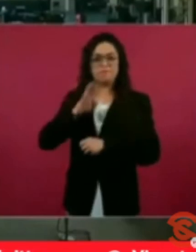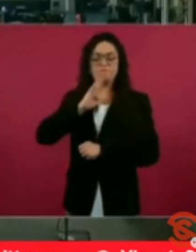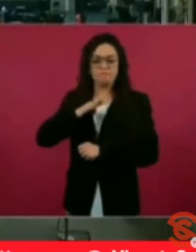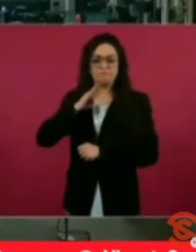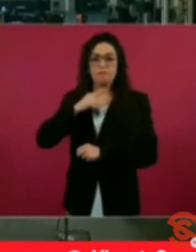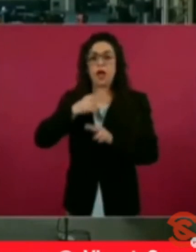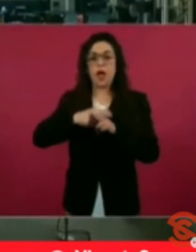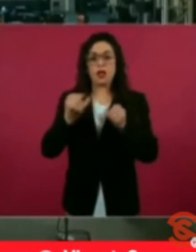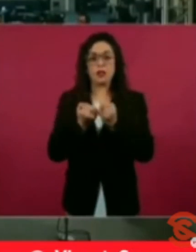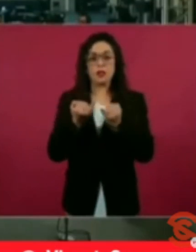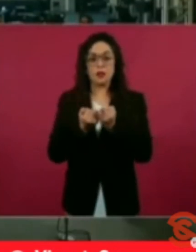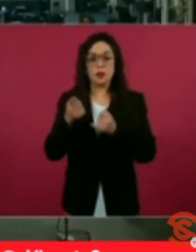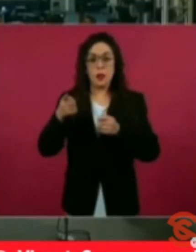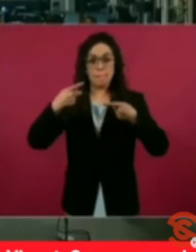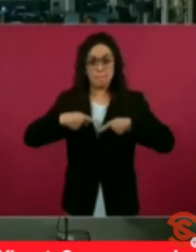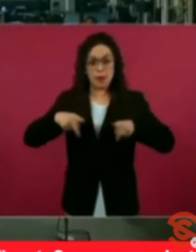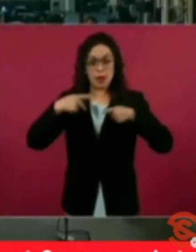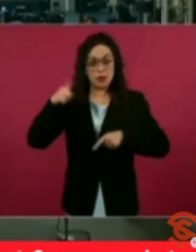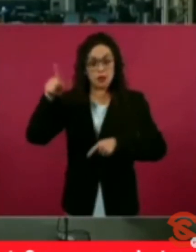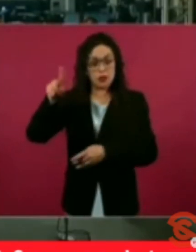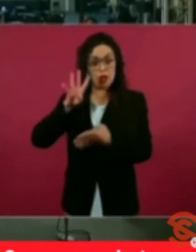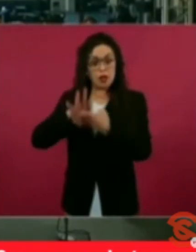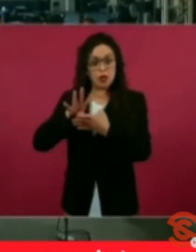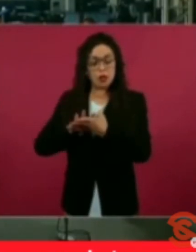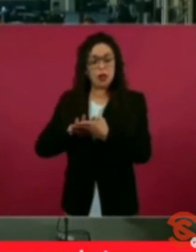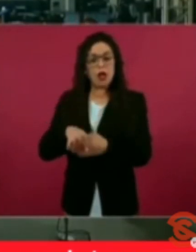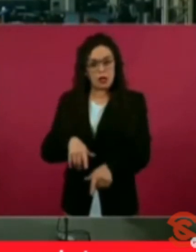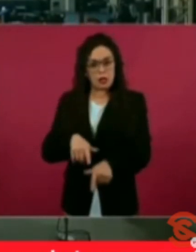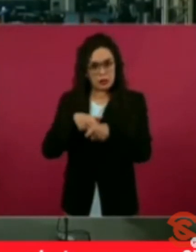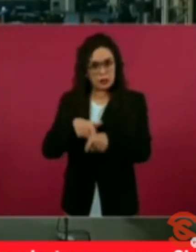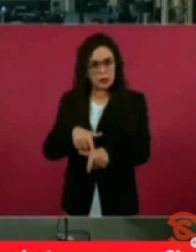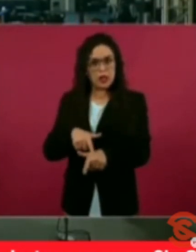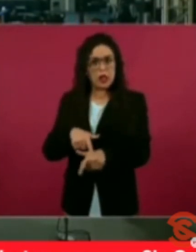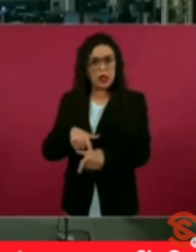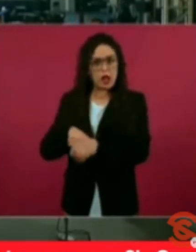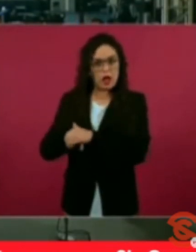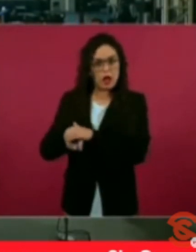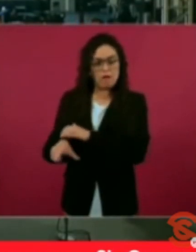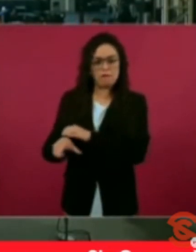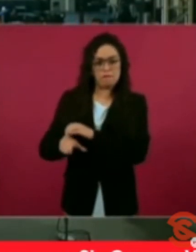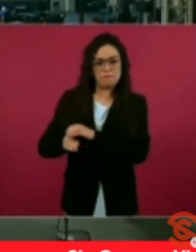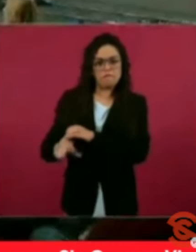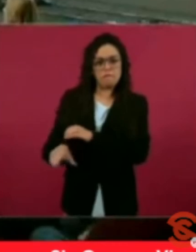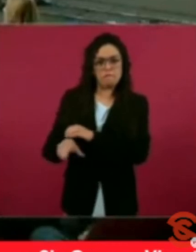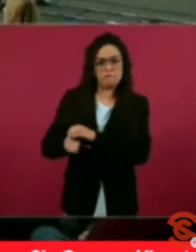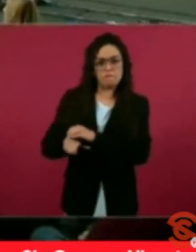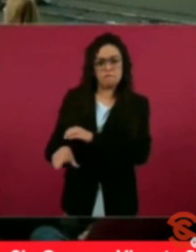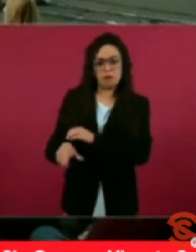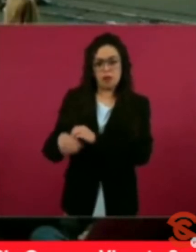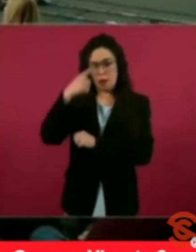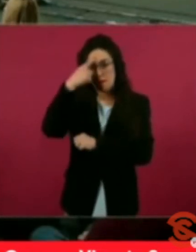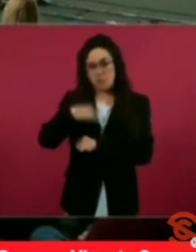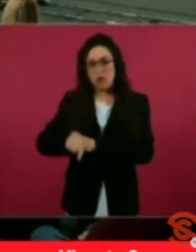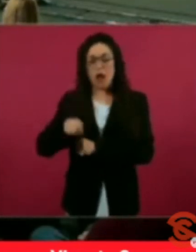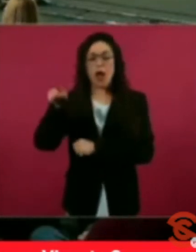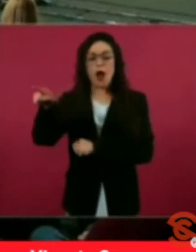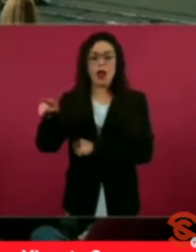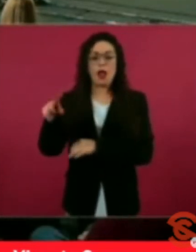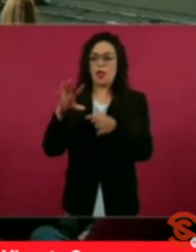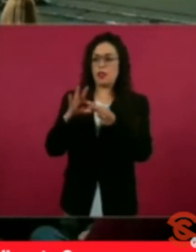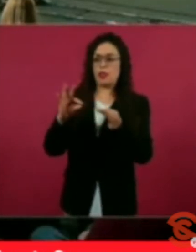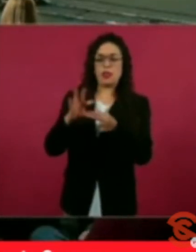incluso a los reos, ¿eh? O sea, que seguía sobornando dentro de la prisión a los reos para que cambien la declaración.